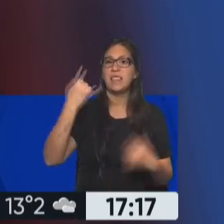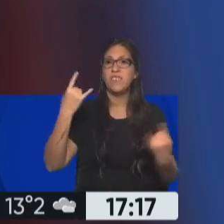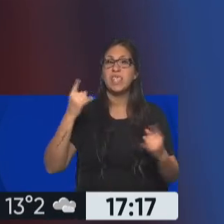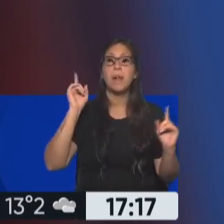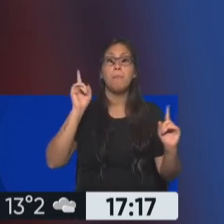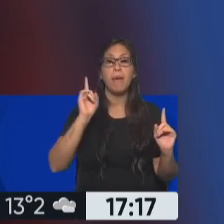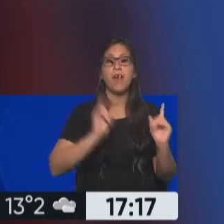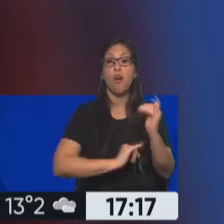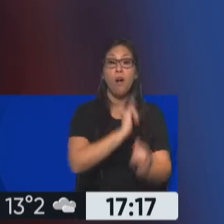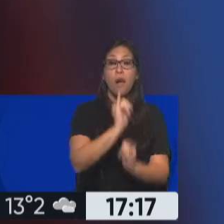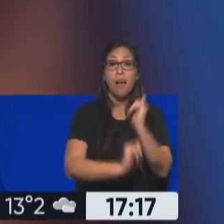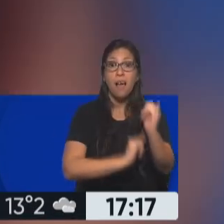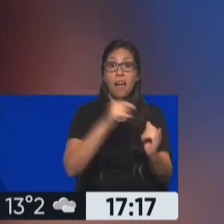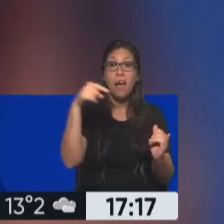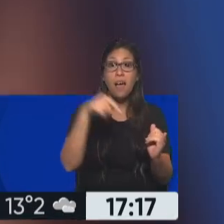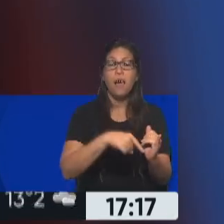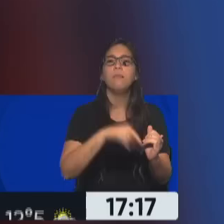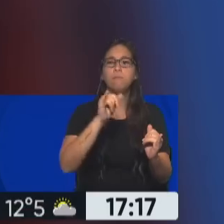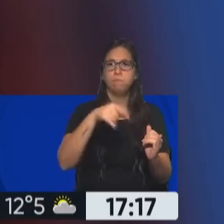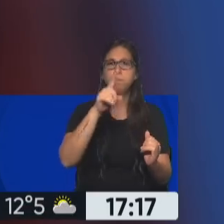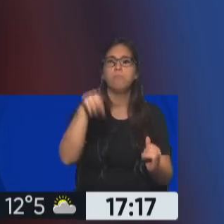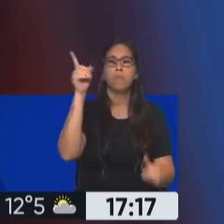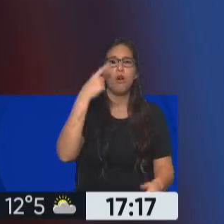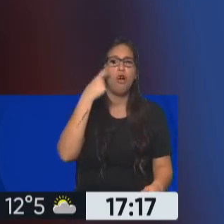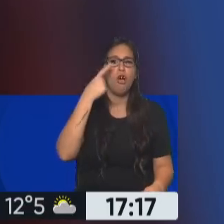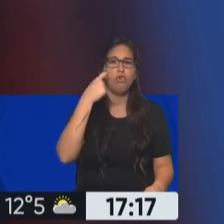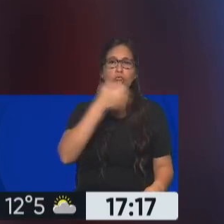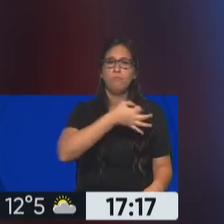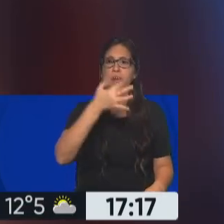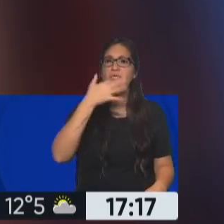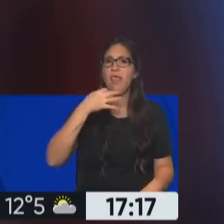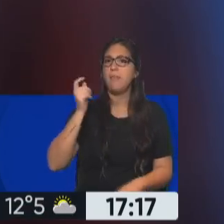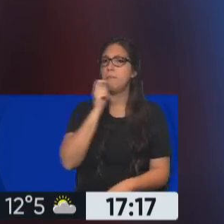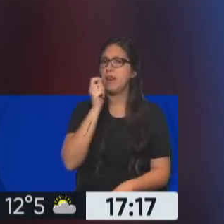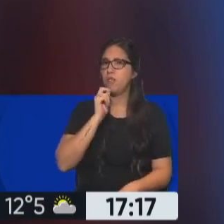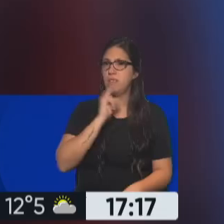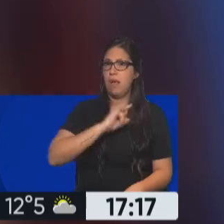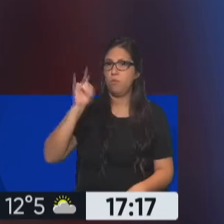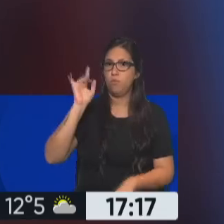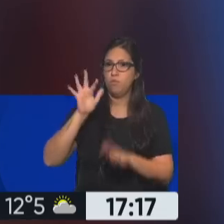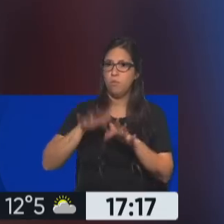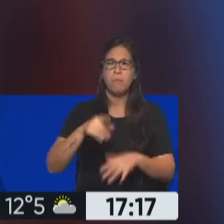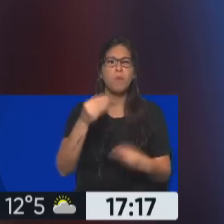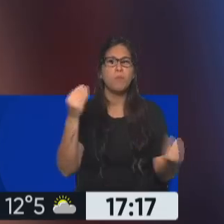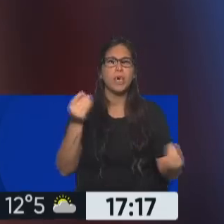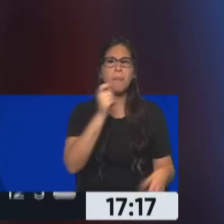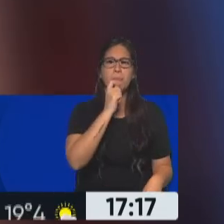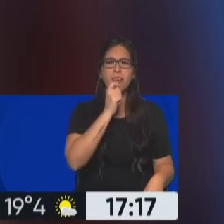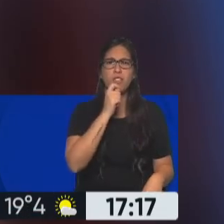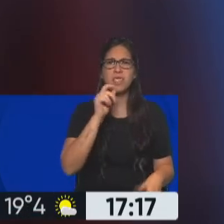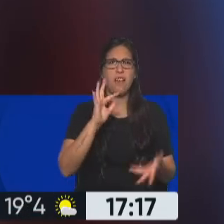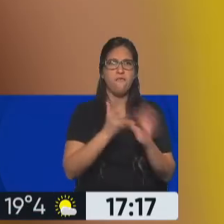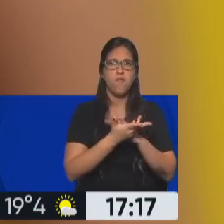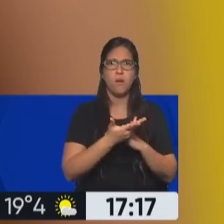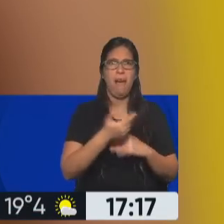contenidos sí son reales, verificados, de calidad y creados por periodistas. Se están preguntando, ¿por qué los periodistas están utilizando